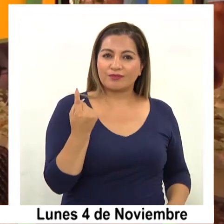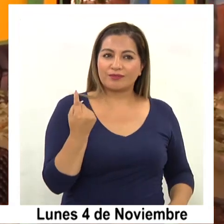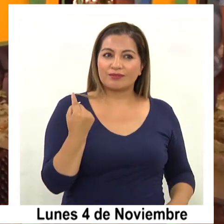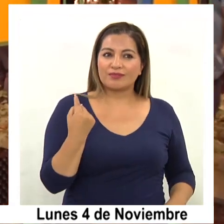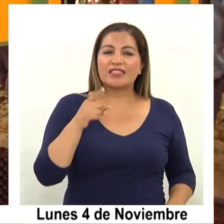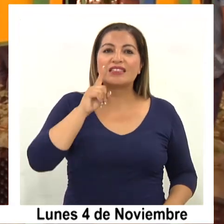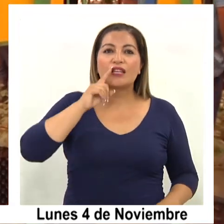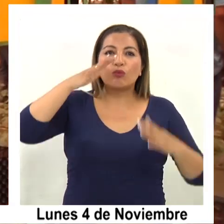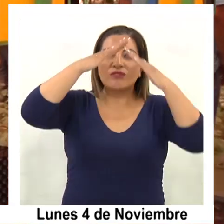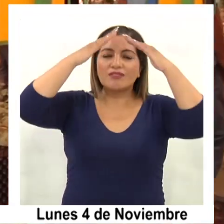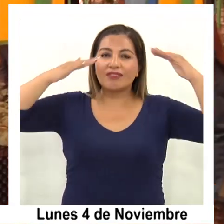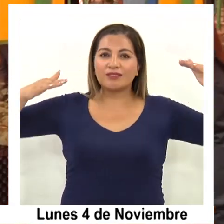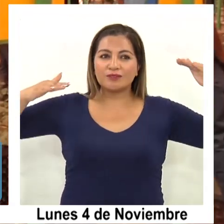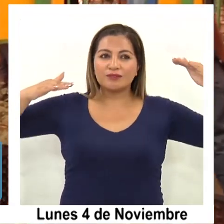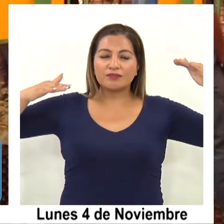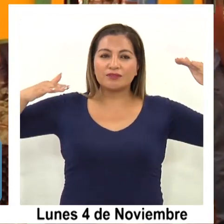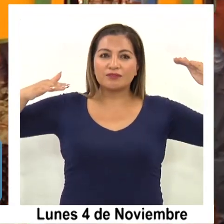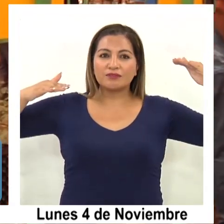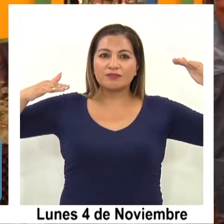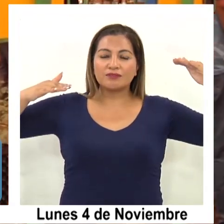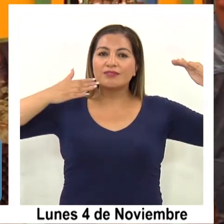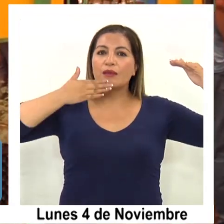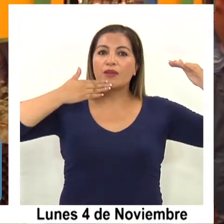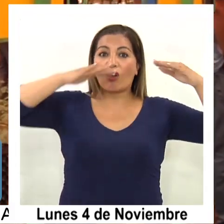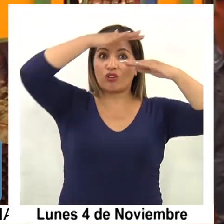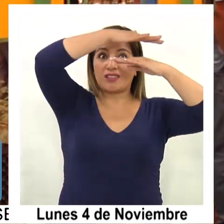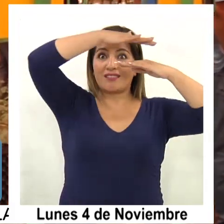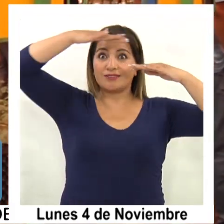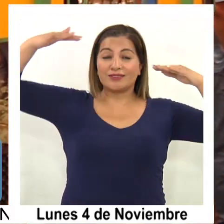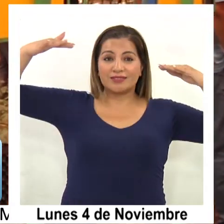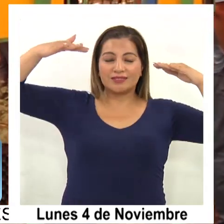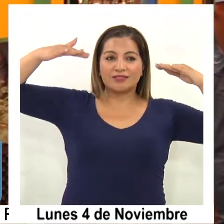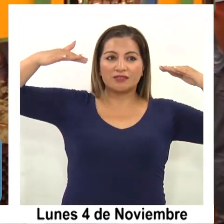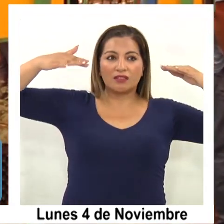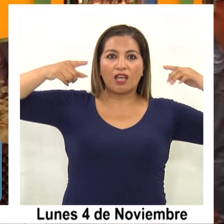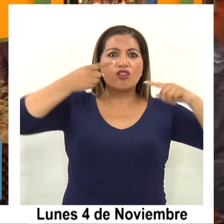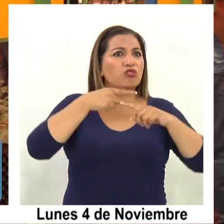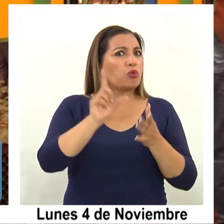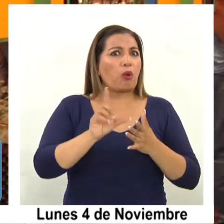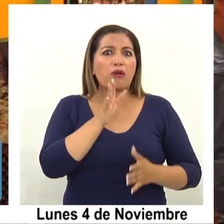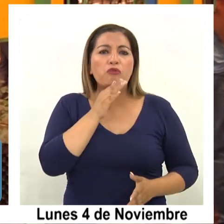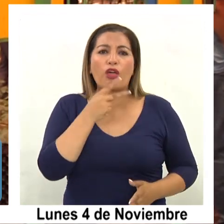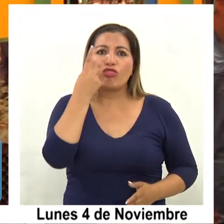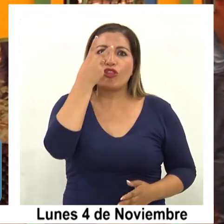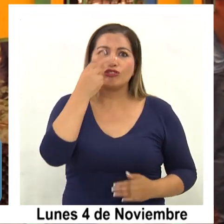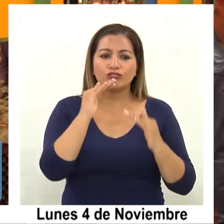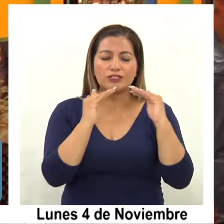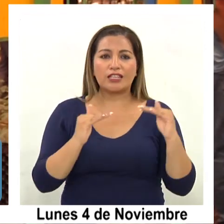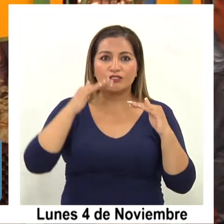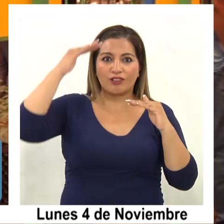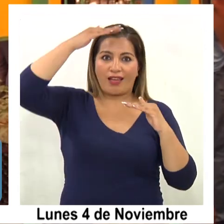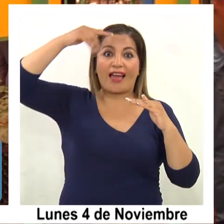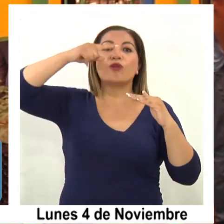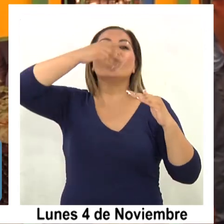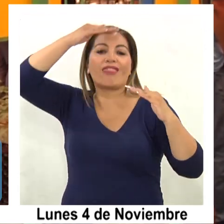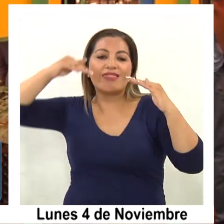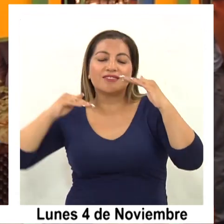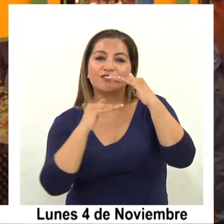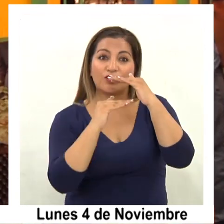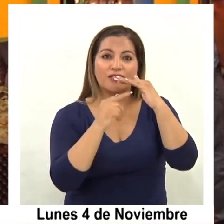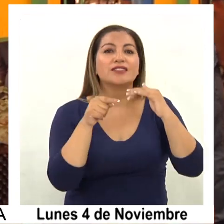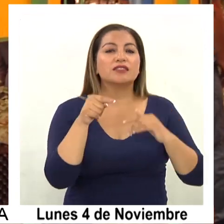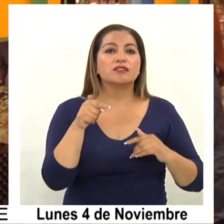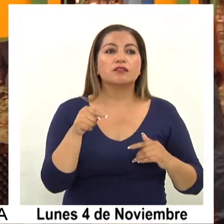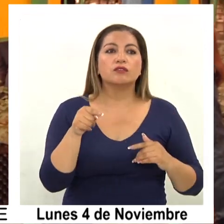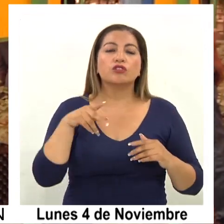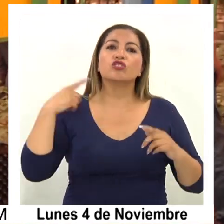tiene un techo fuera del invernadero, es algo inédito. En otro lado no hay, los techos están al interior, ya, pero sin